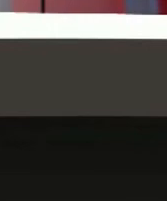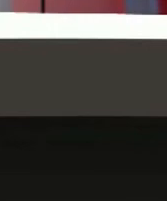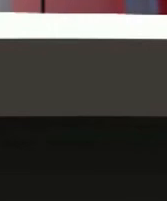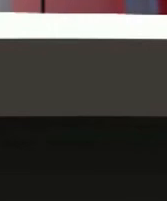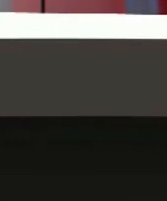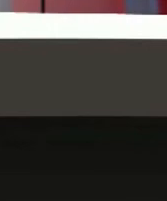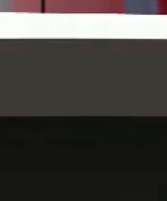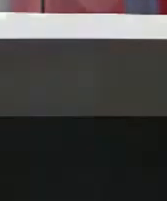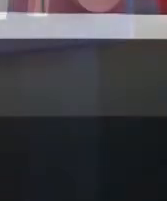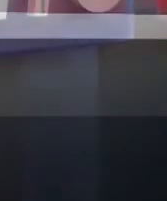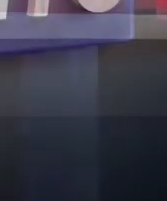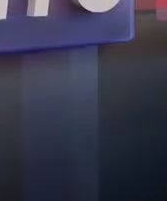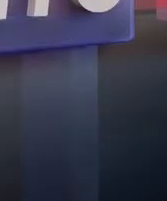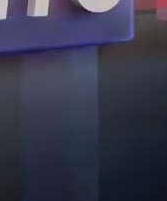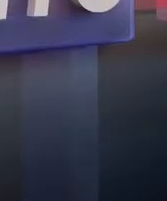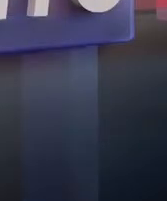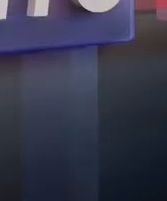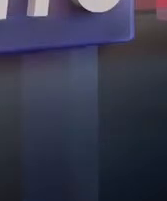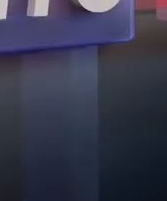noche